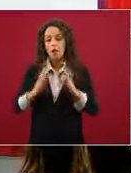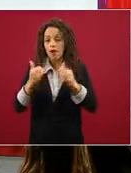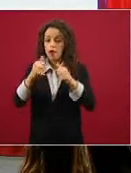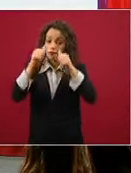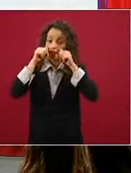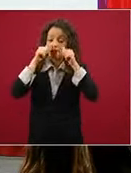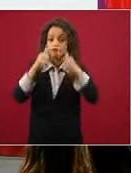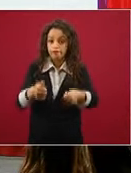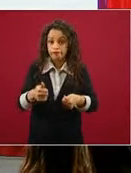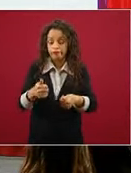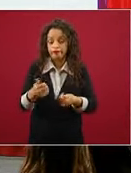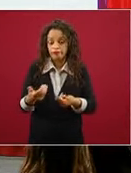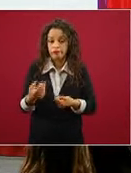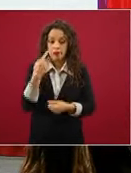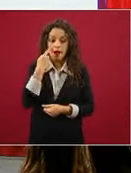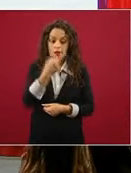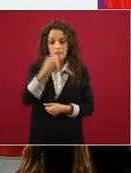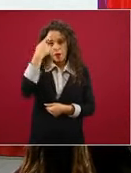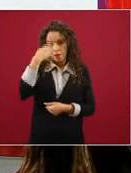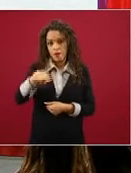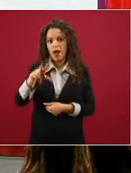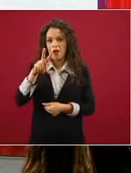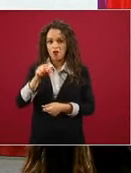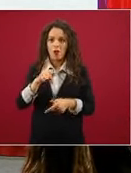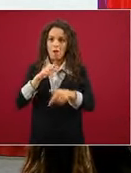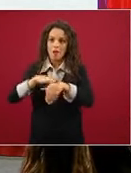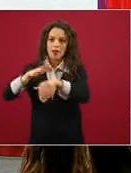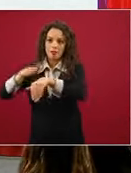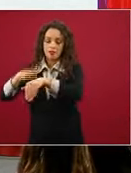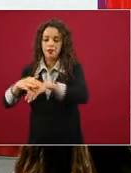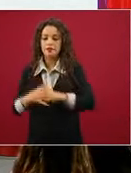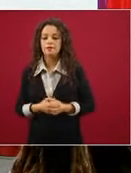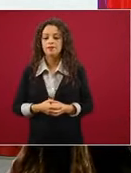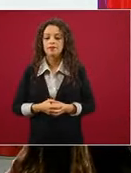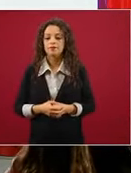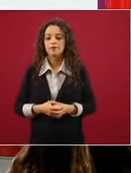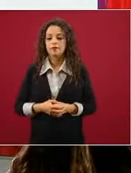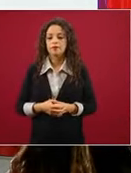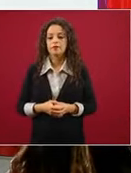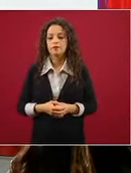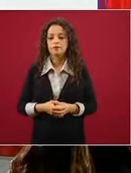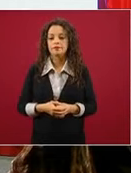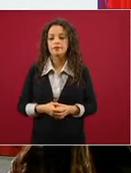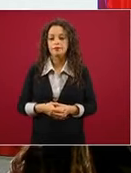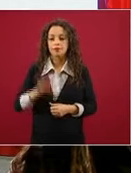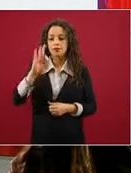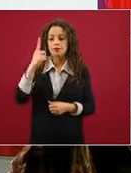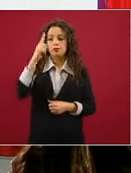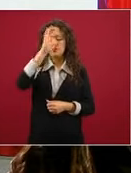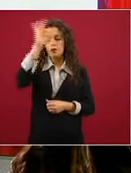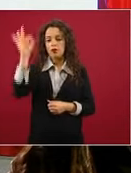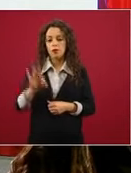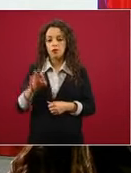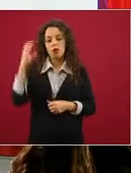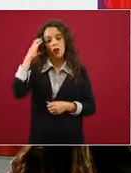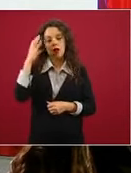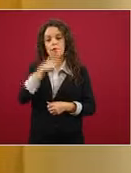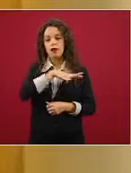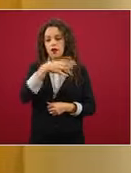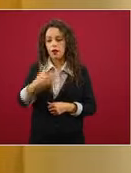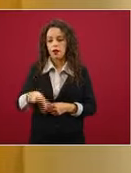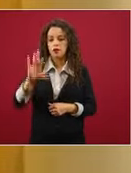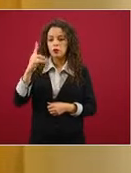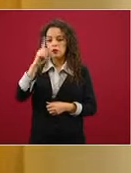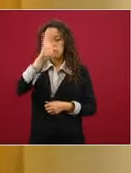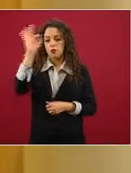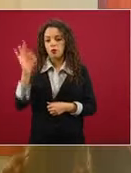pasar. Las ocupaciones de camas generales, 41%, con ventilador 51%, siempre acercándose